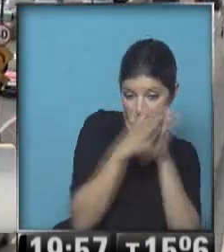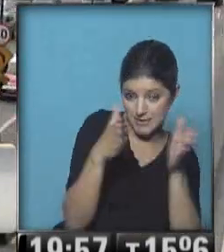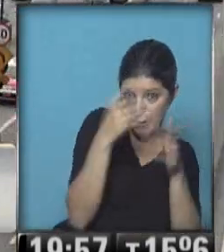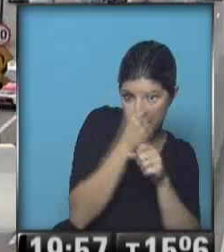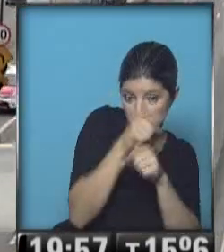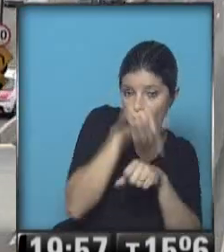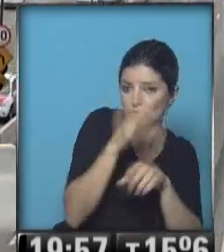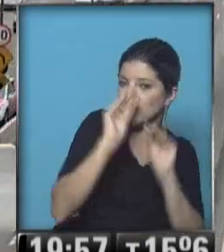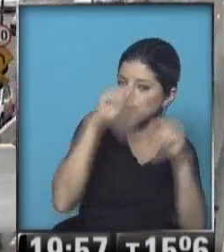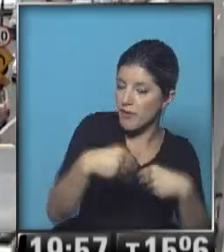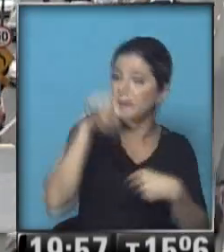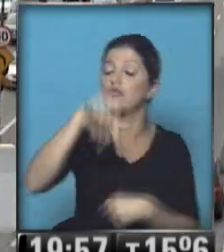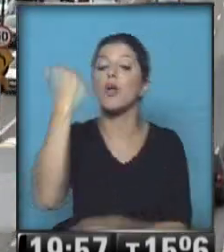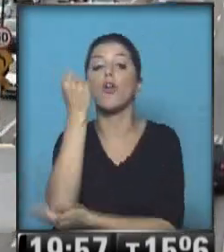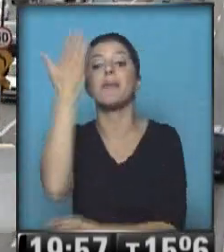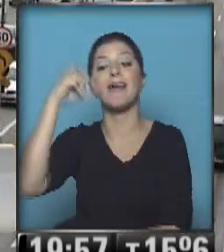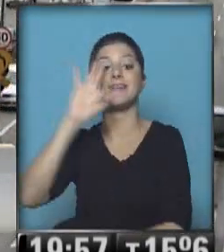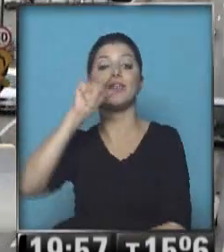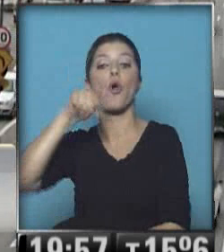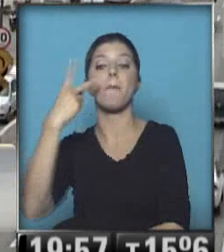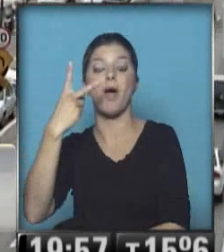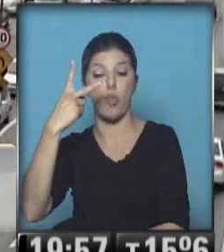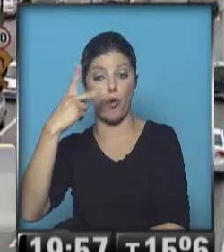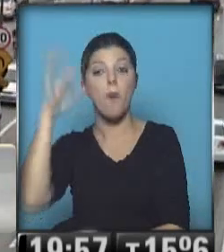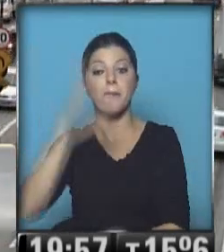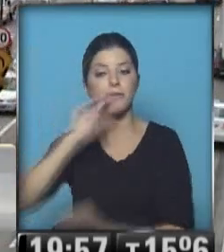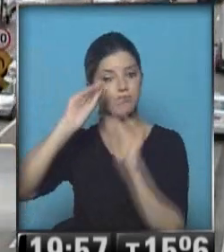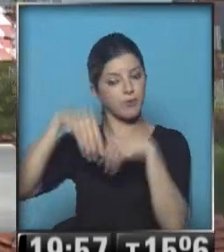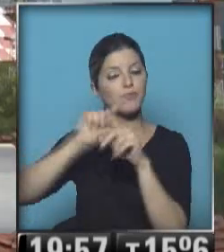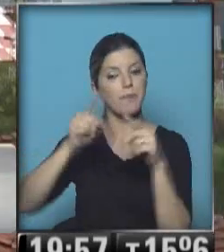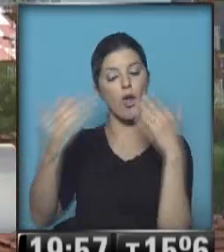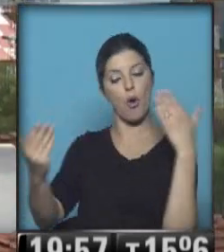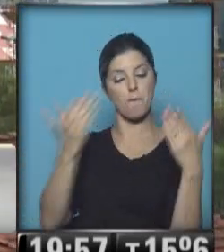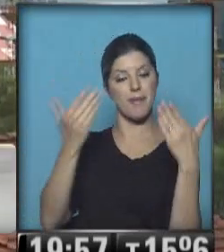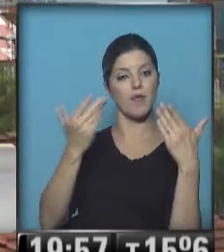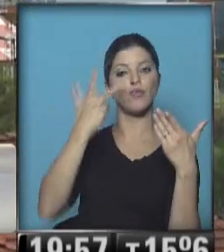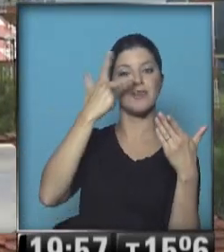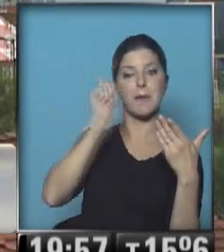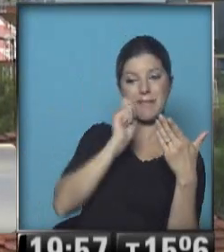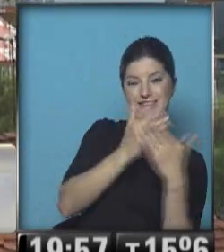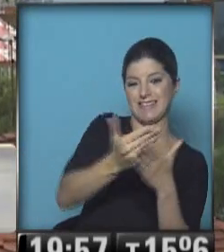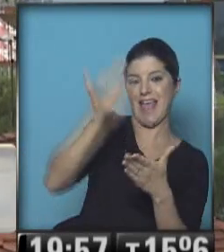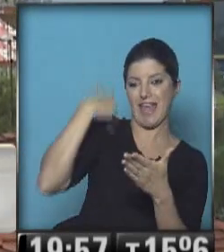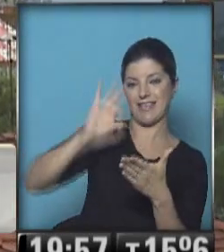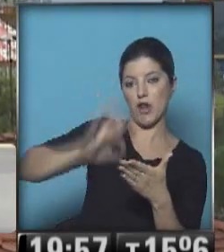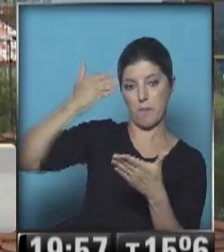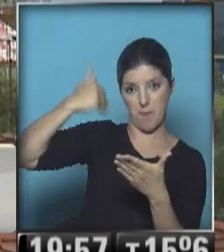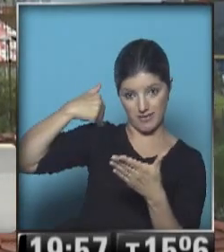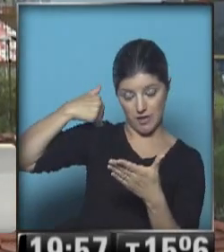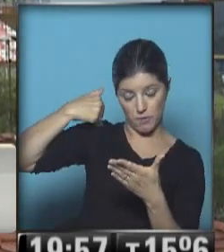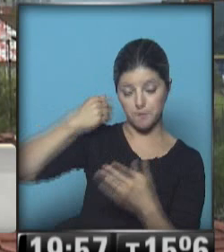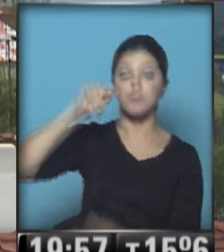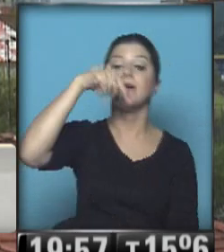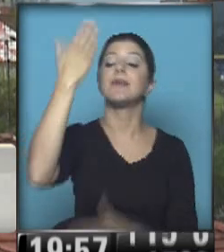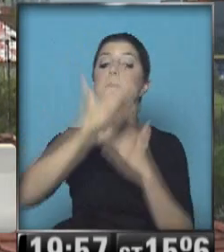se había reducido un 0,2% en el primer trimestre en comparación con los últimos tres meses del año pasado. El ministro de Hacienda,